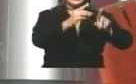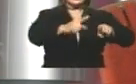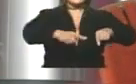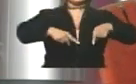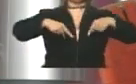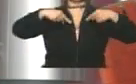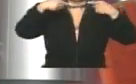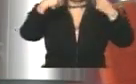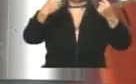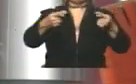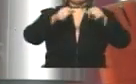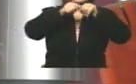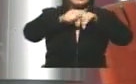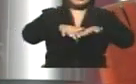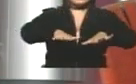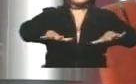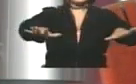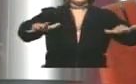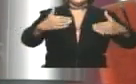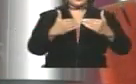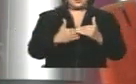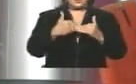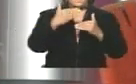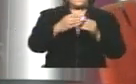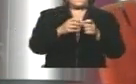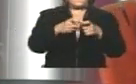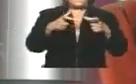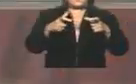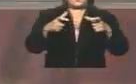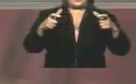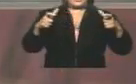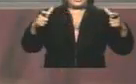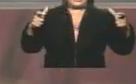o cuadraculizar el pensamiento.